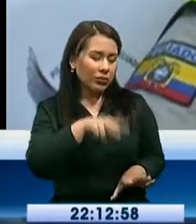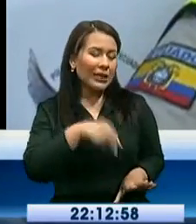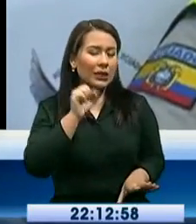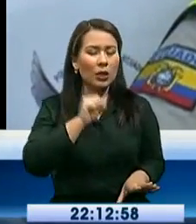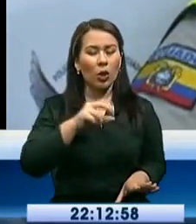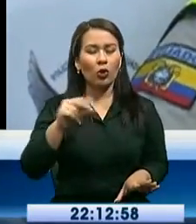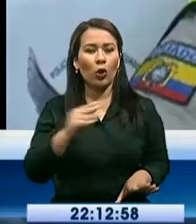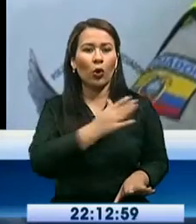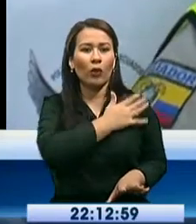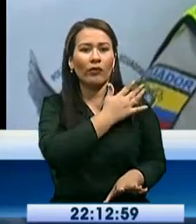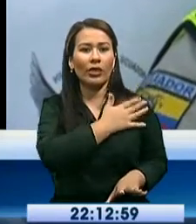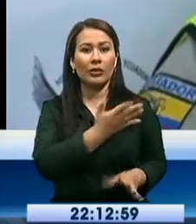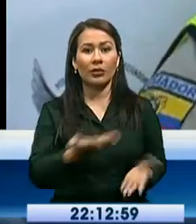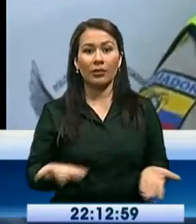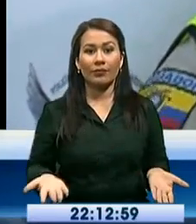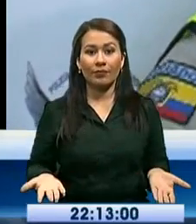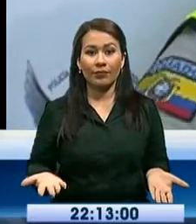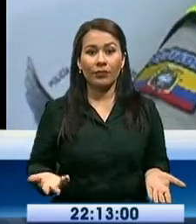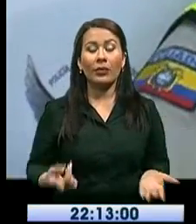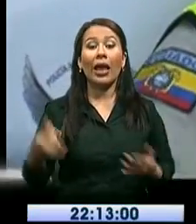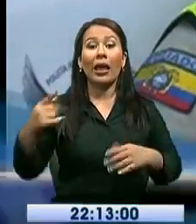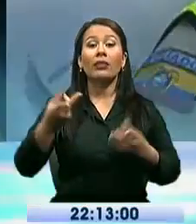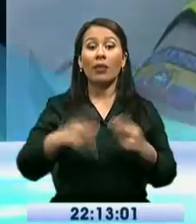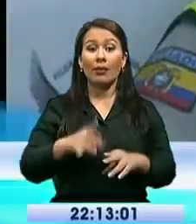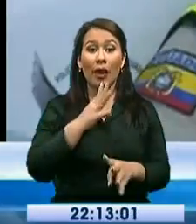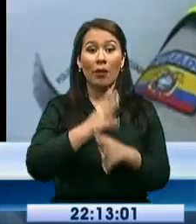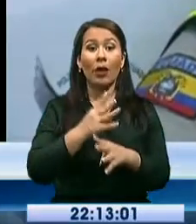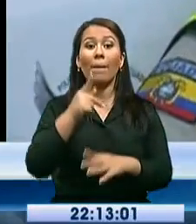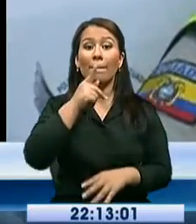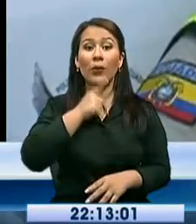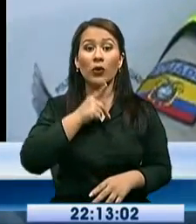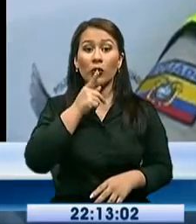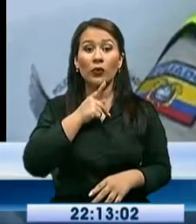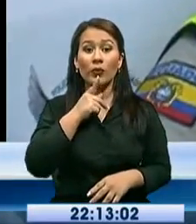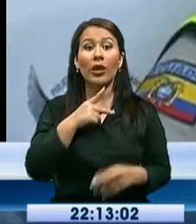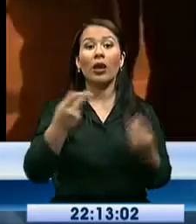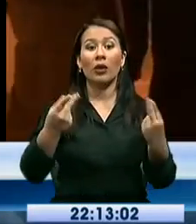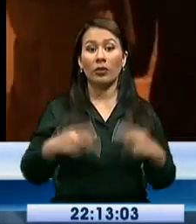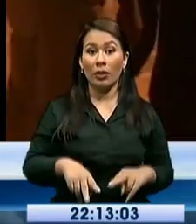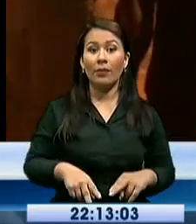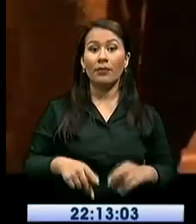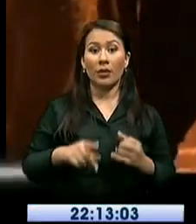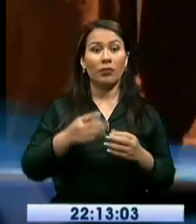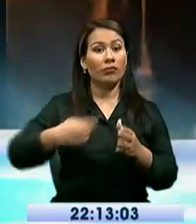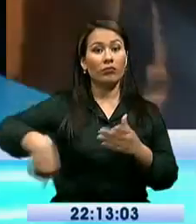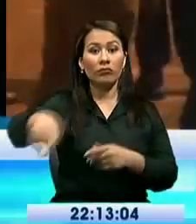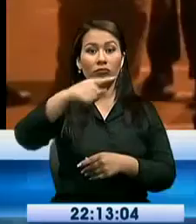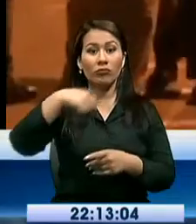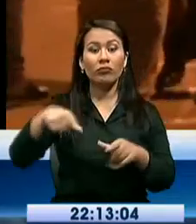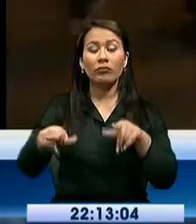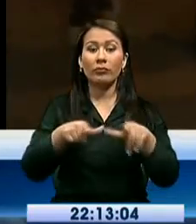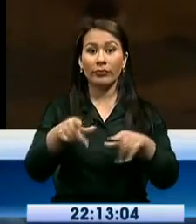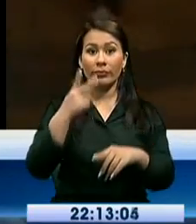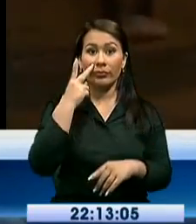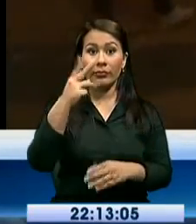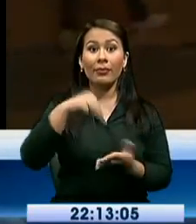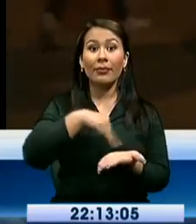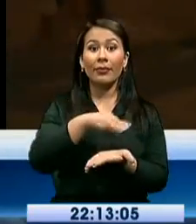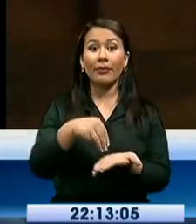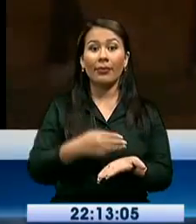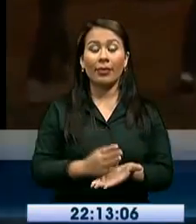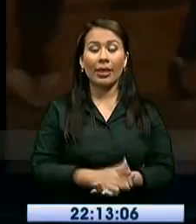hemos intervenido, vamos a intervenir Puerto Viejo, estamos interviniendo Pedernales. Desde la provincia de Manabí informó